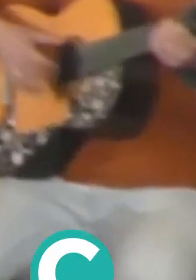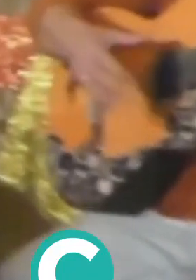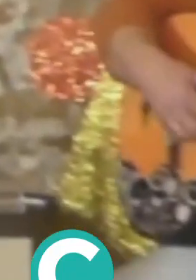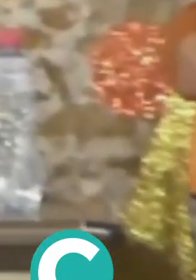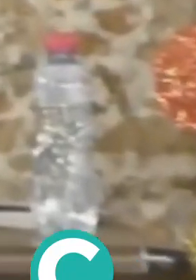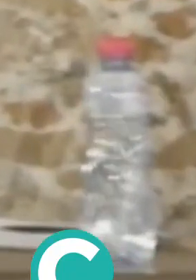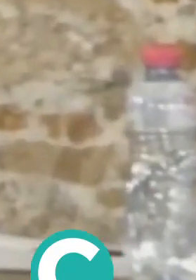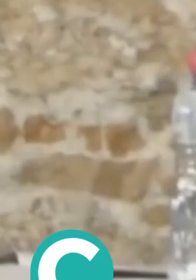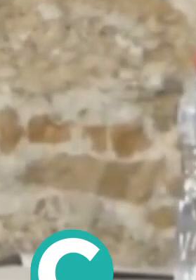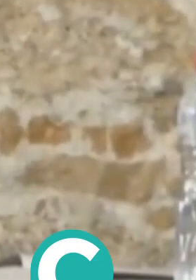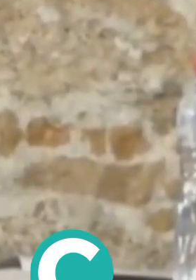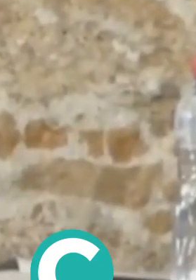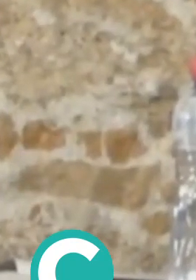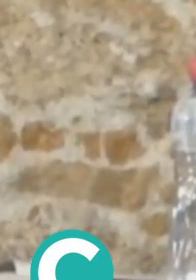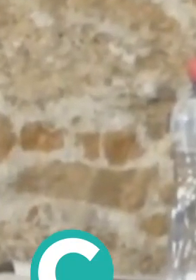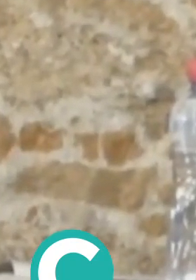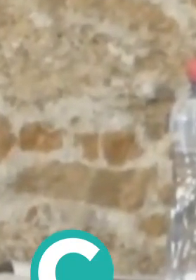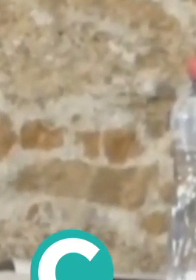Del papelillo,